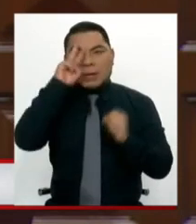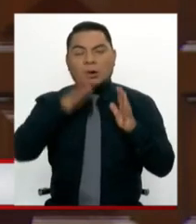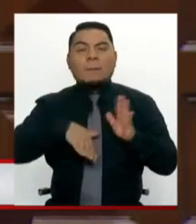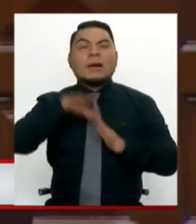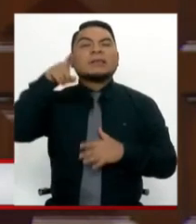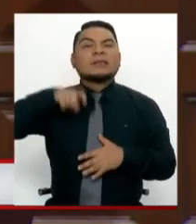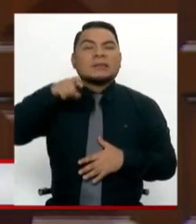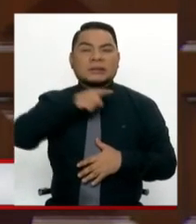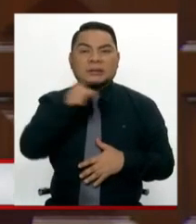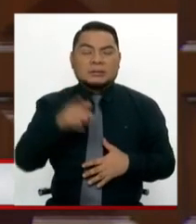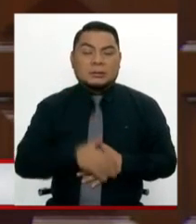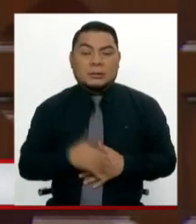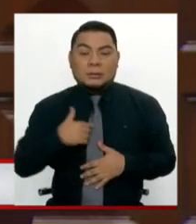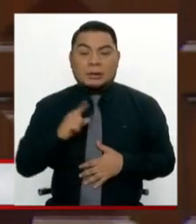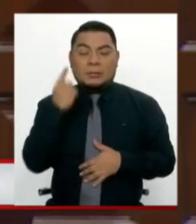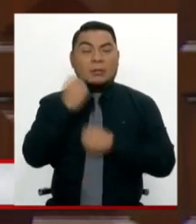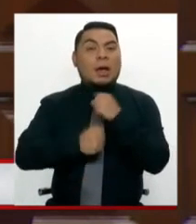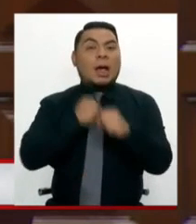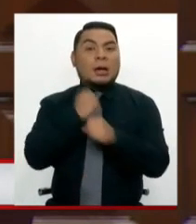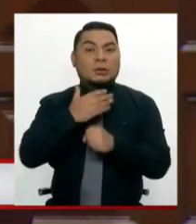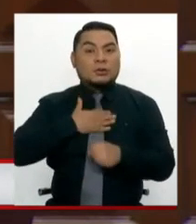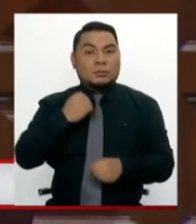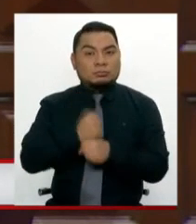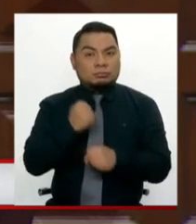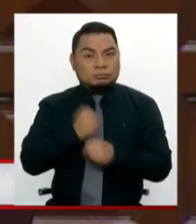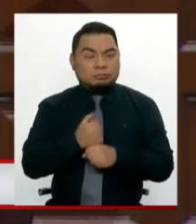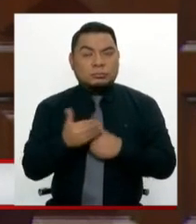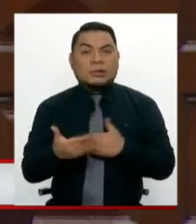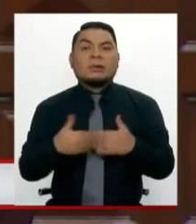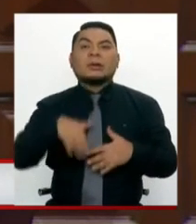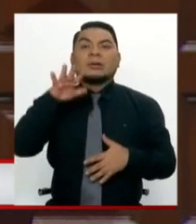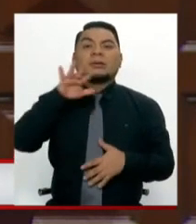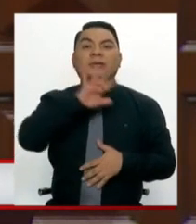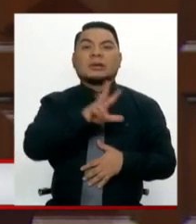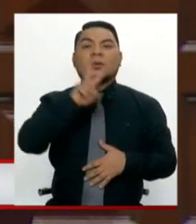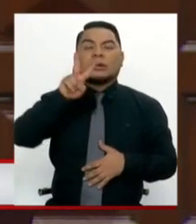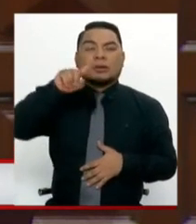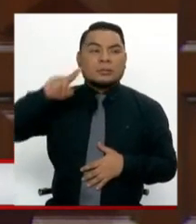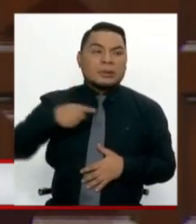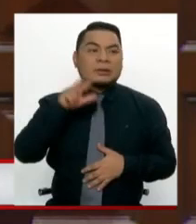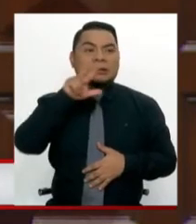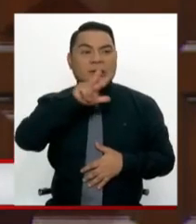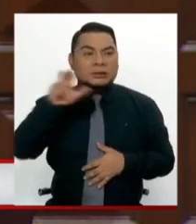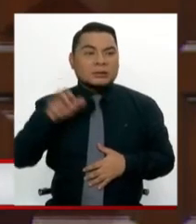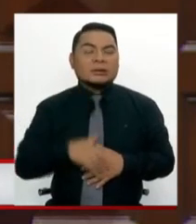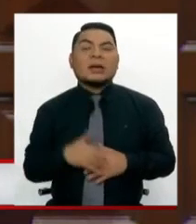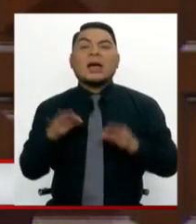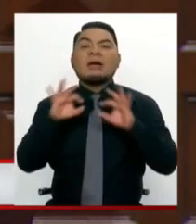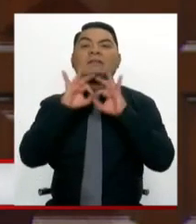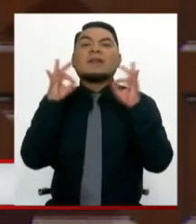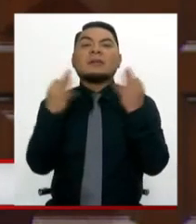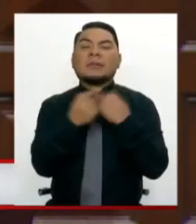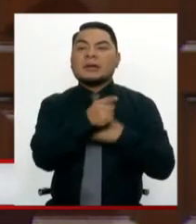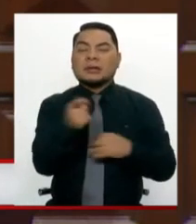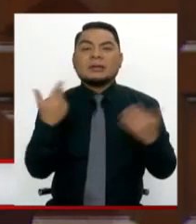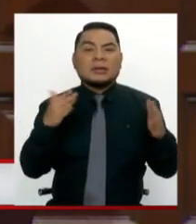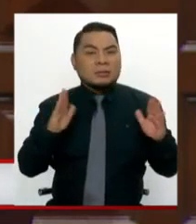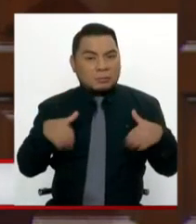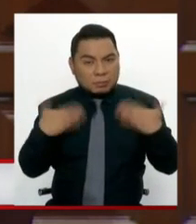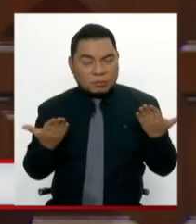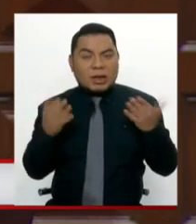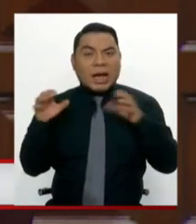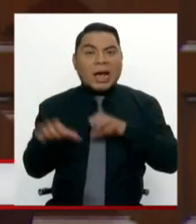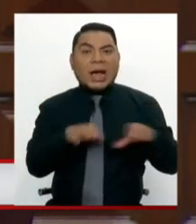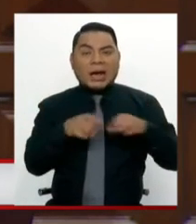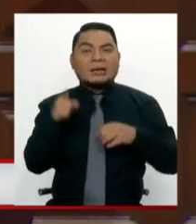necesitadas. En mi primer año de gestión, suman más de 52.300 las familias que han podido